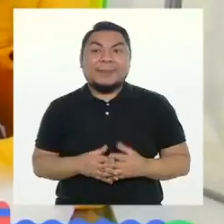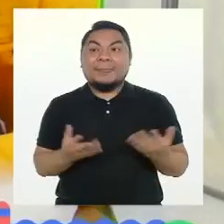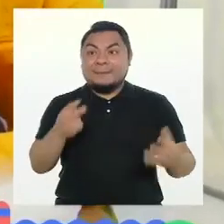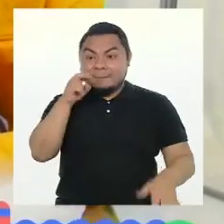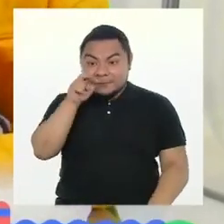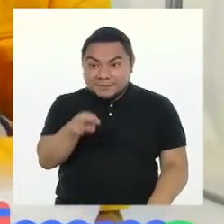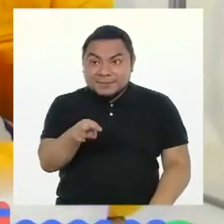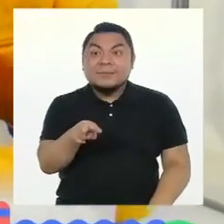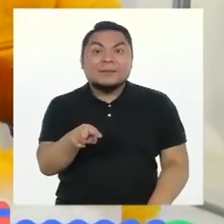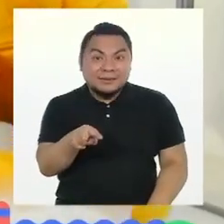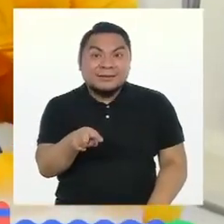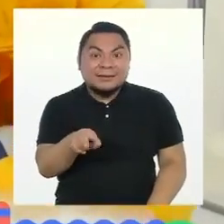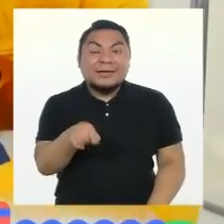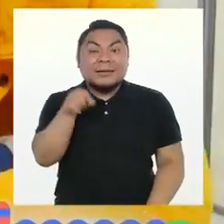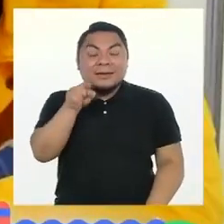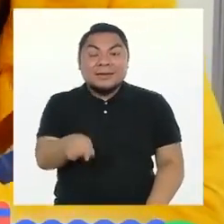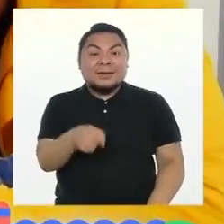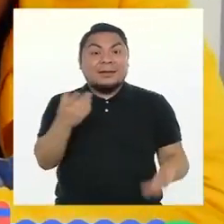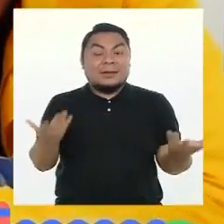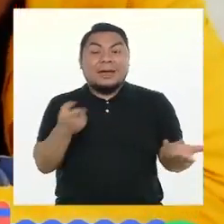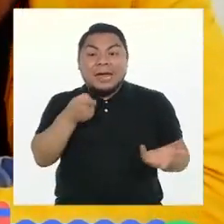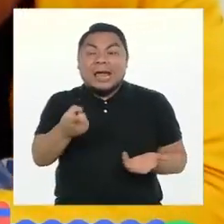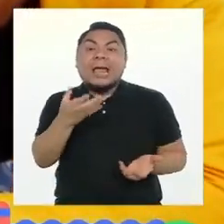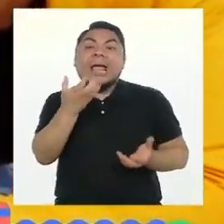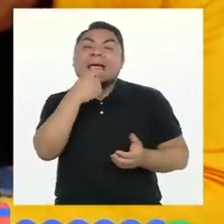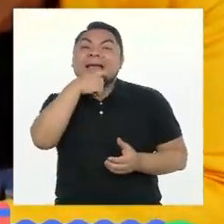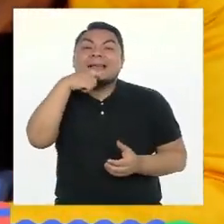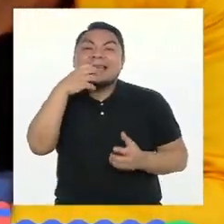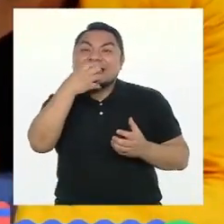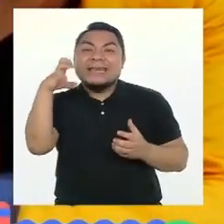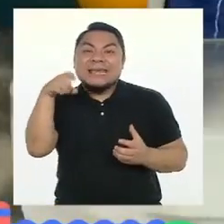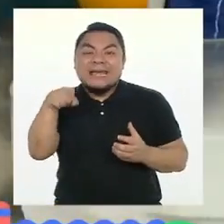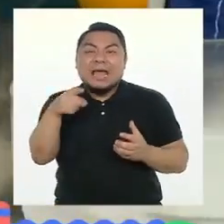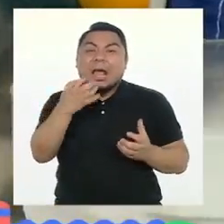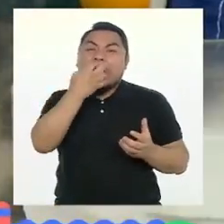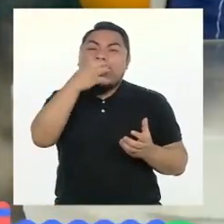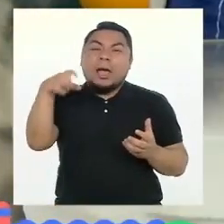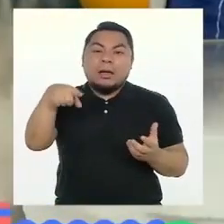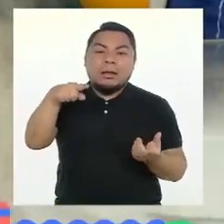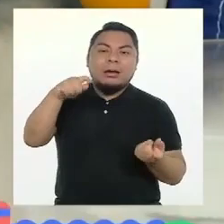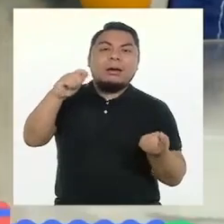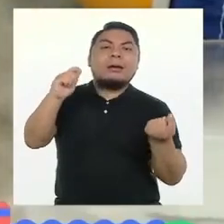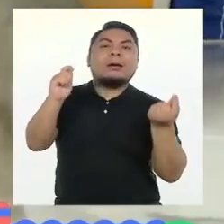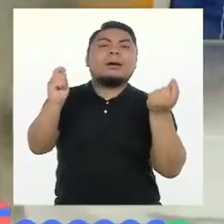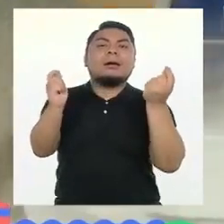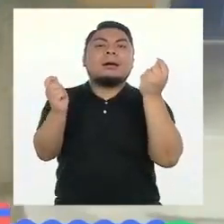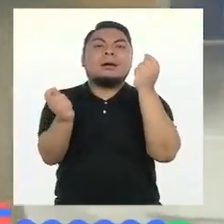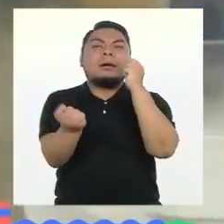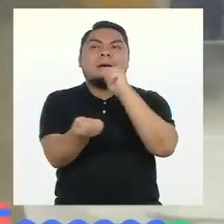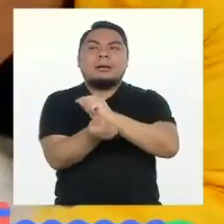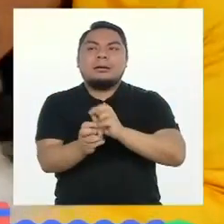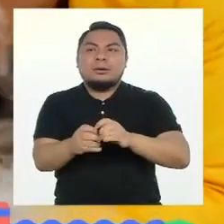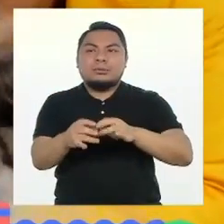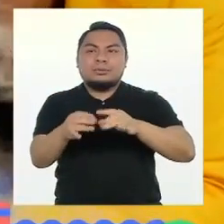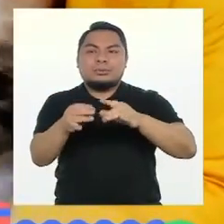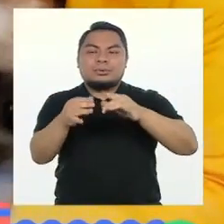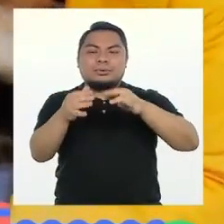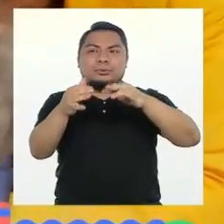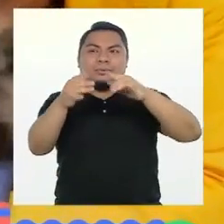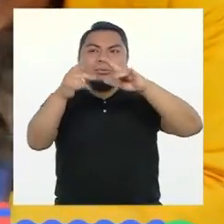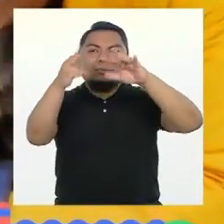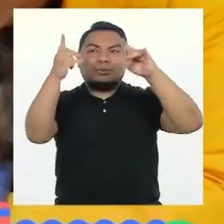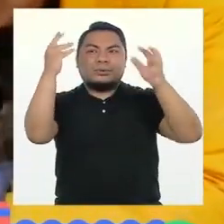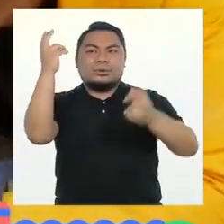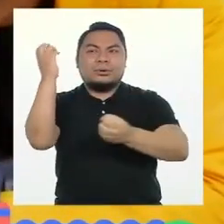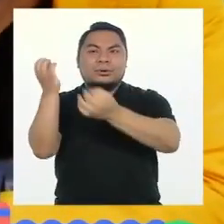Fíjate en lo que está ocurriendo. Al calentarse el hielo seco, vuelve a su estado gaseoso, se sublima y llena todo el interior del vaso